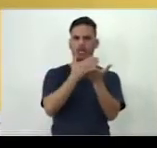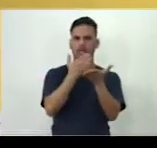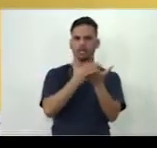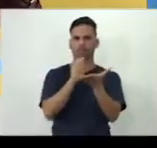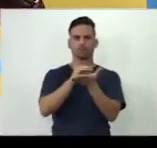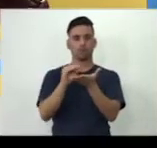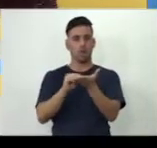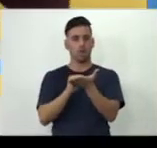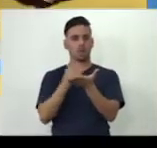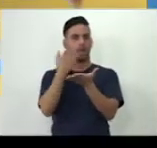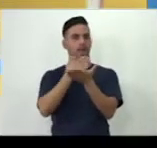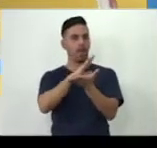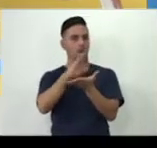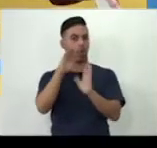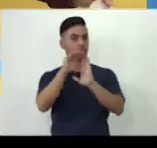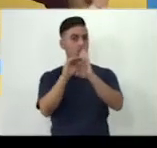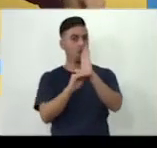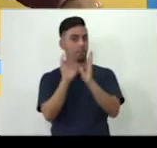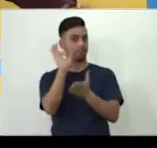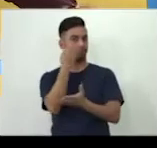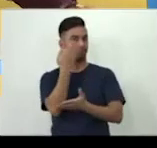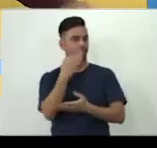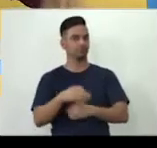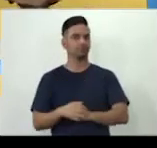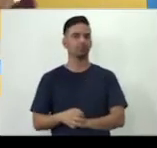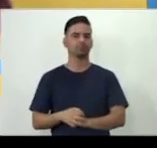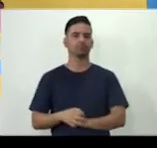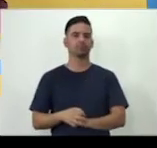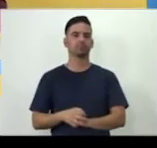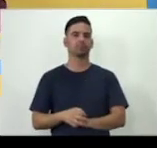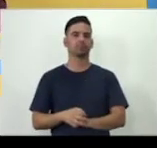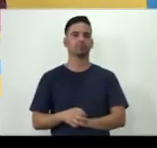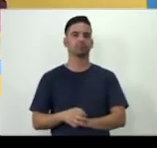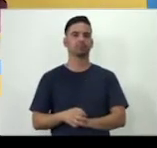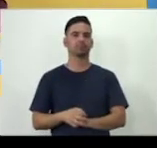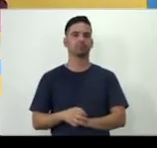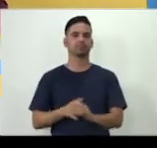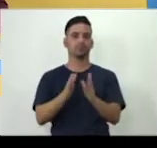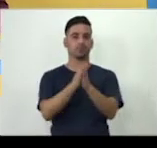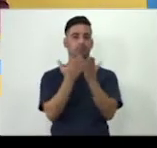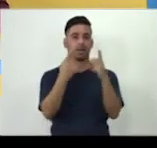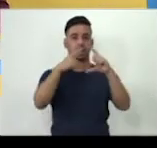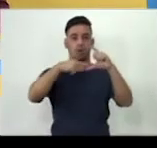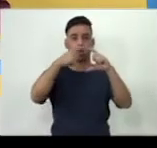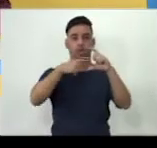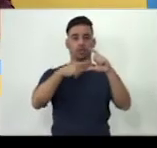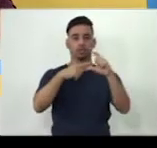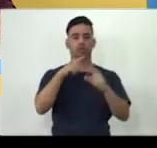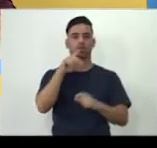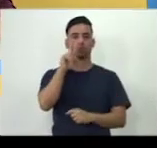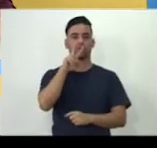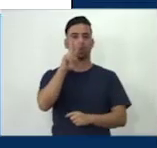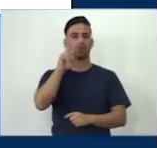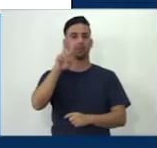las escuelas de perfeccionamiento, que está el contenido desde la página 223 a la 273.